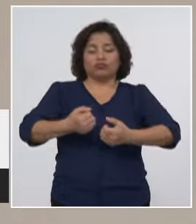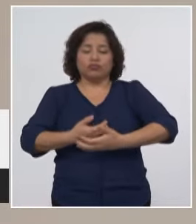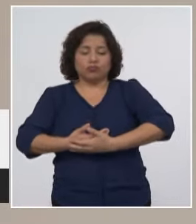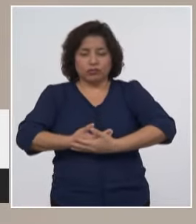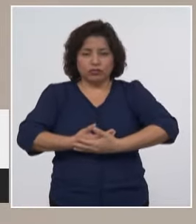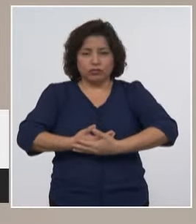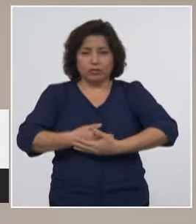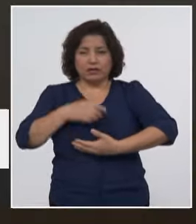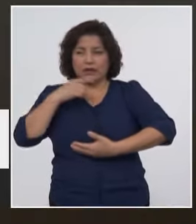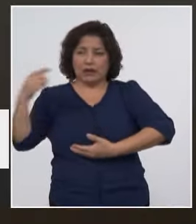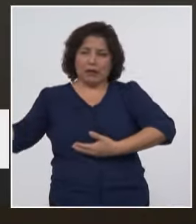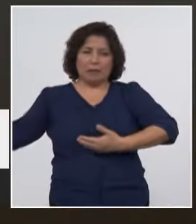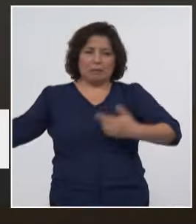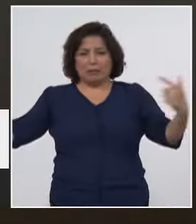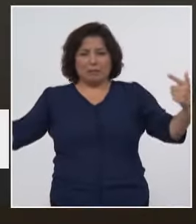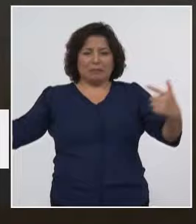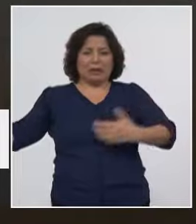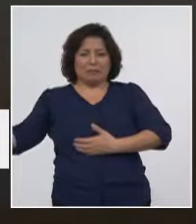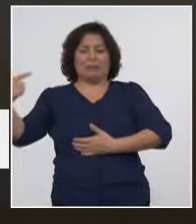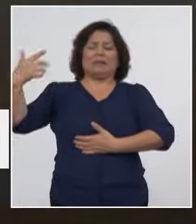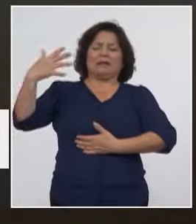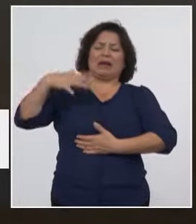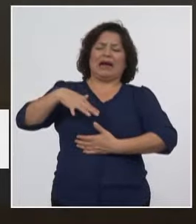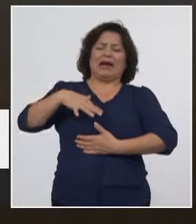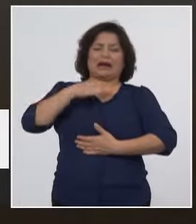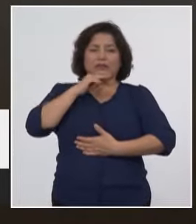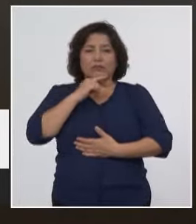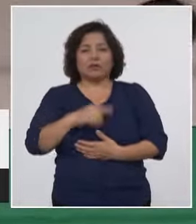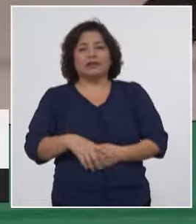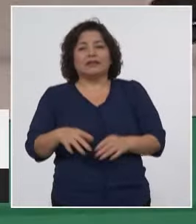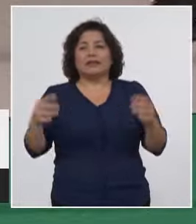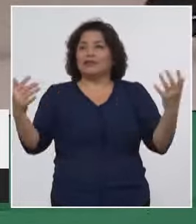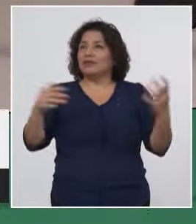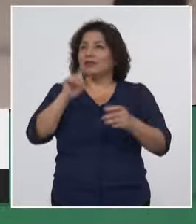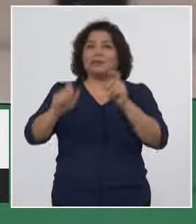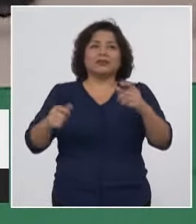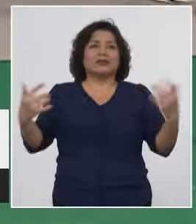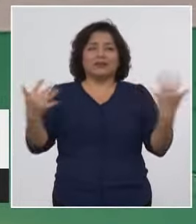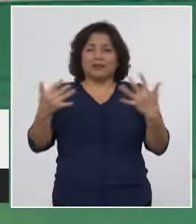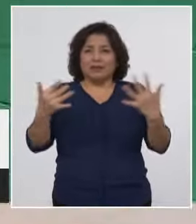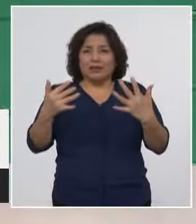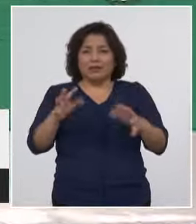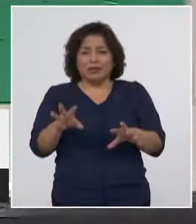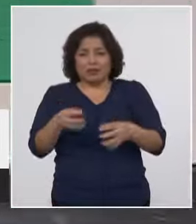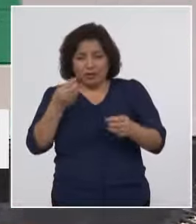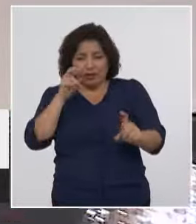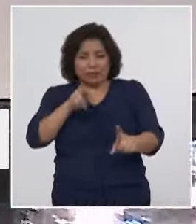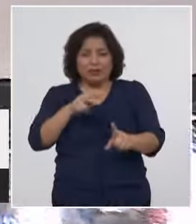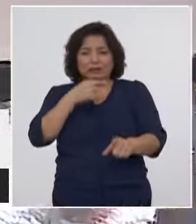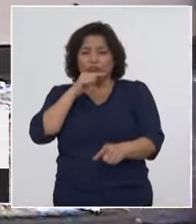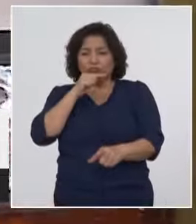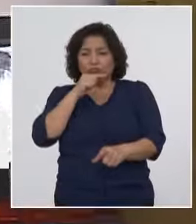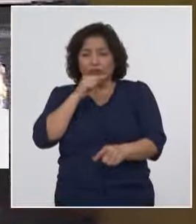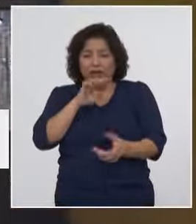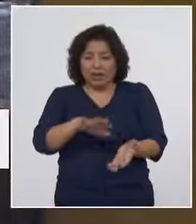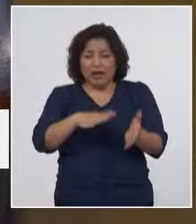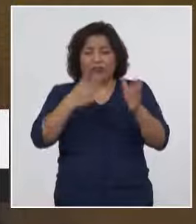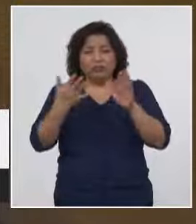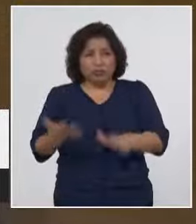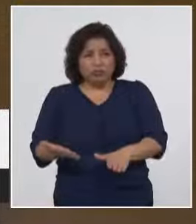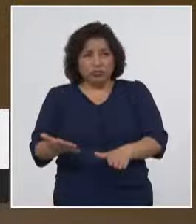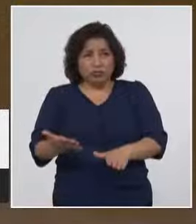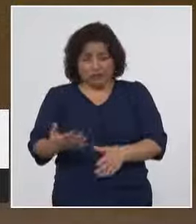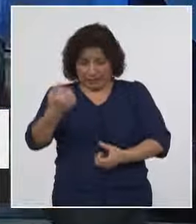El terror se apoderó de los vecinos comerciantes y hasta del mismo conductor al percatarse que la pasajera quedó muerta en la parte trasera